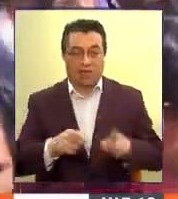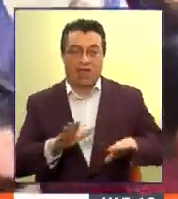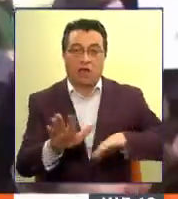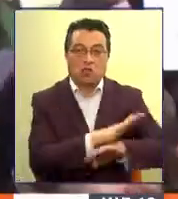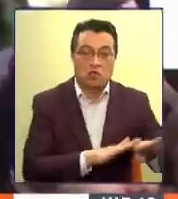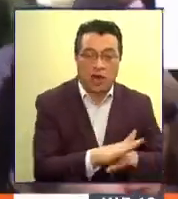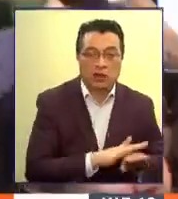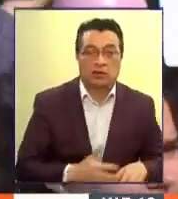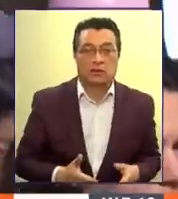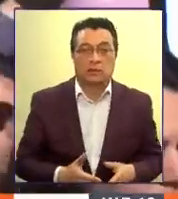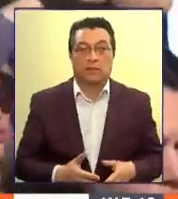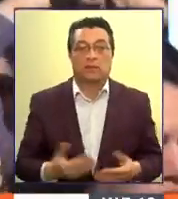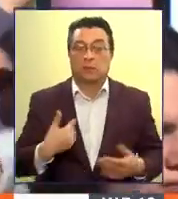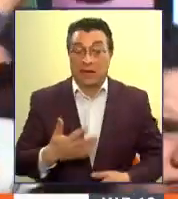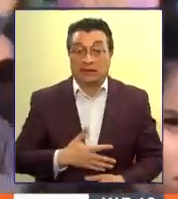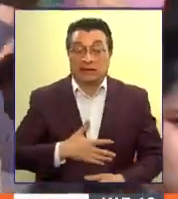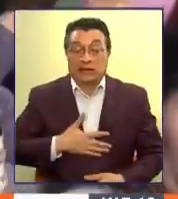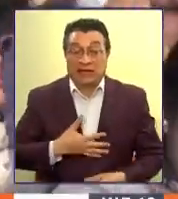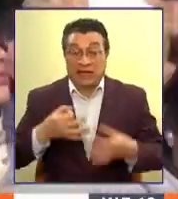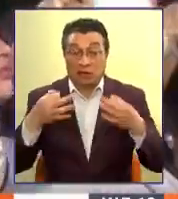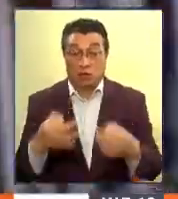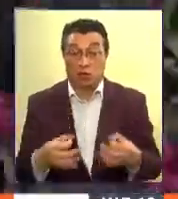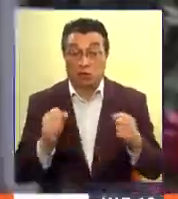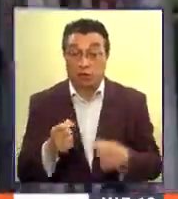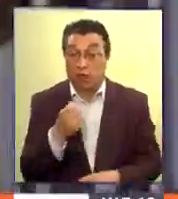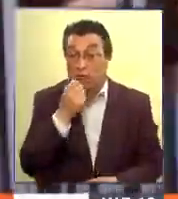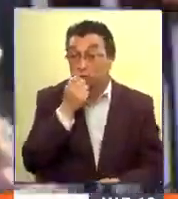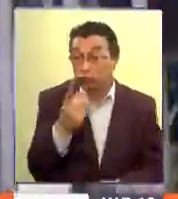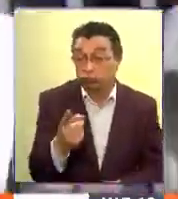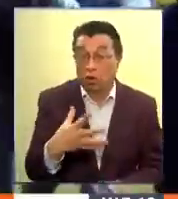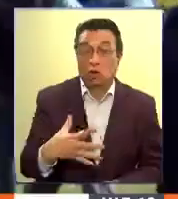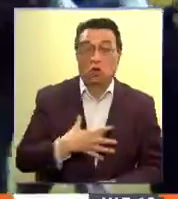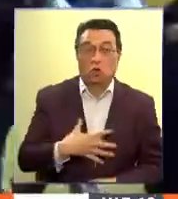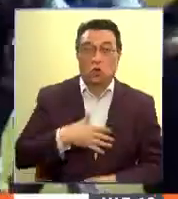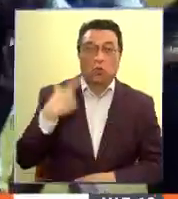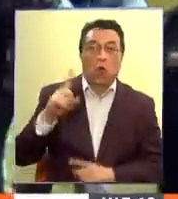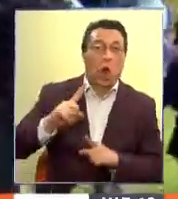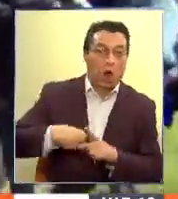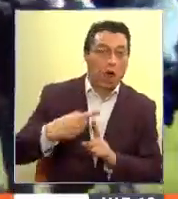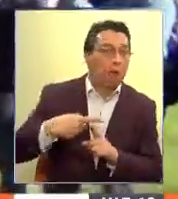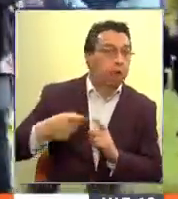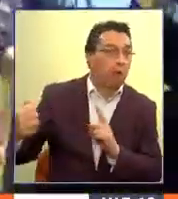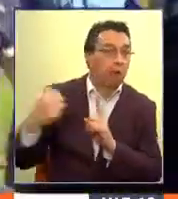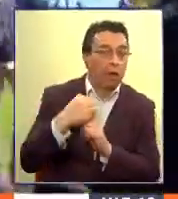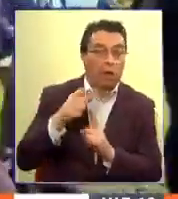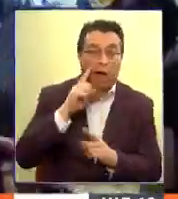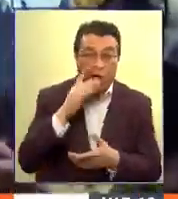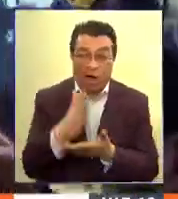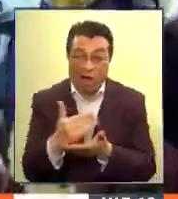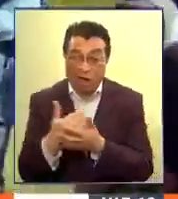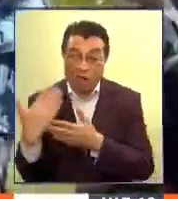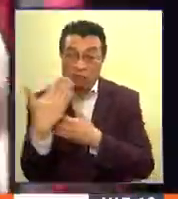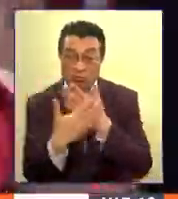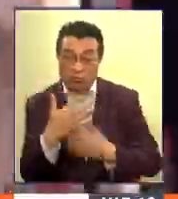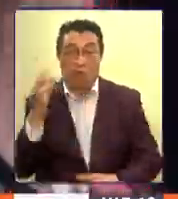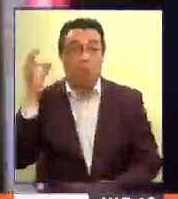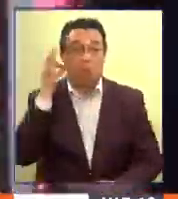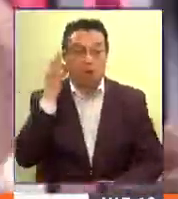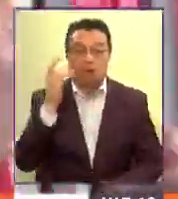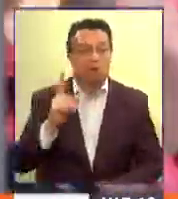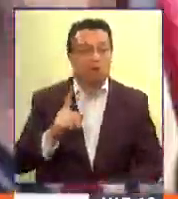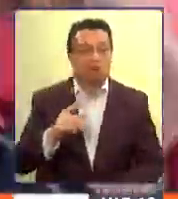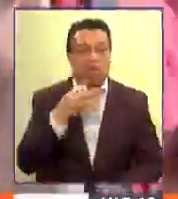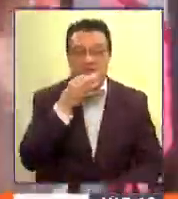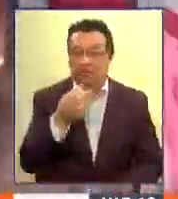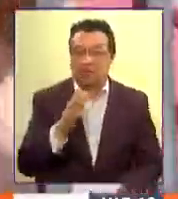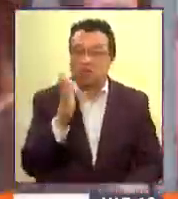Hay cómo hacerlas sentir seguras. Tras denunciar, se les entregan herramientas, hay medidas protectoras. Las mujeres sienten que no, que